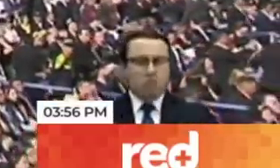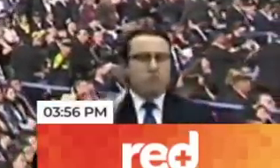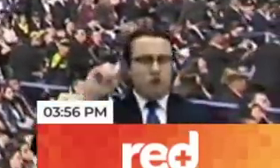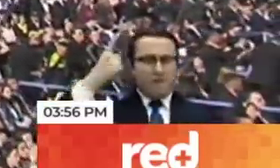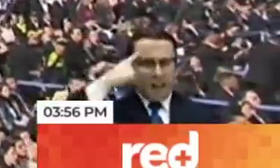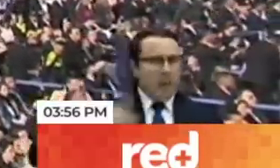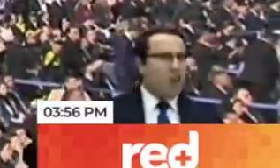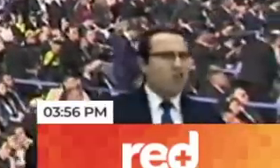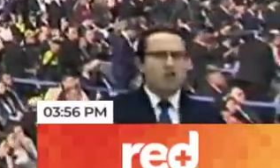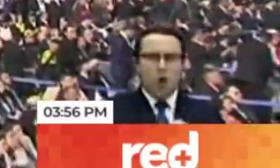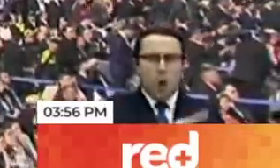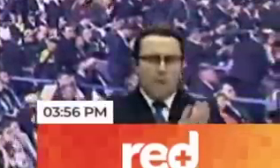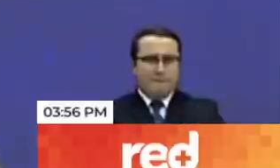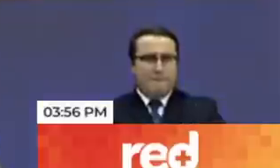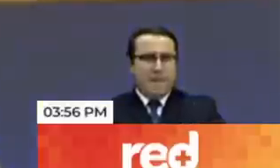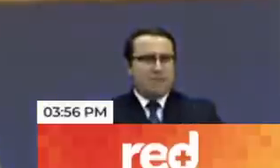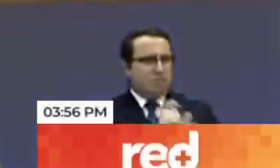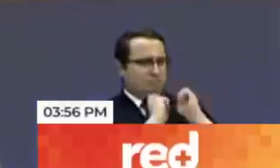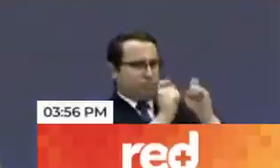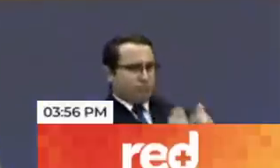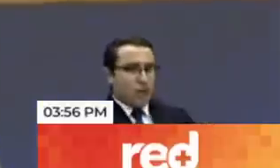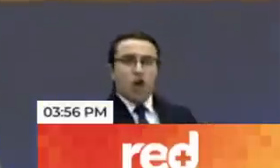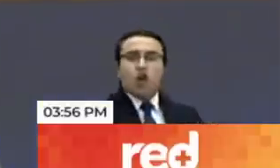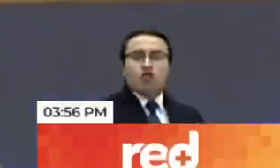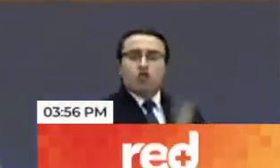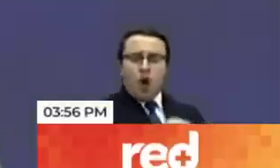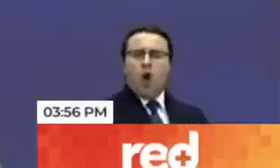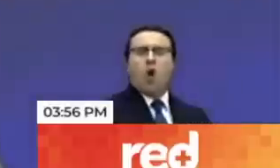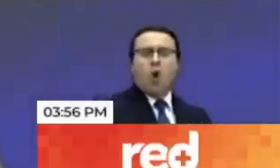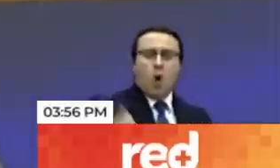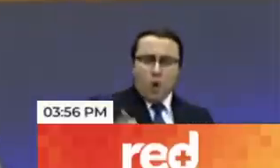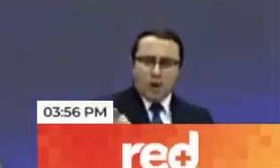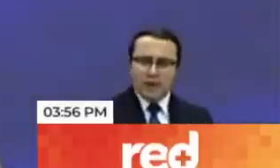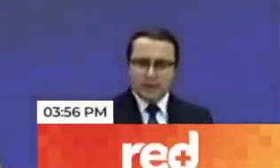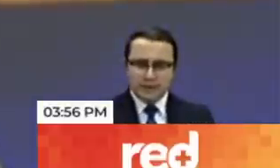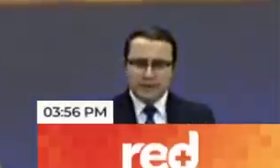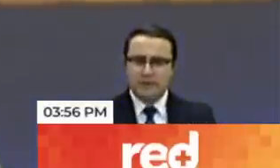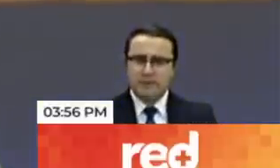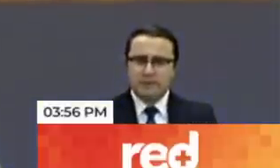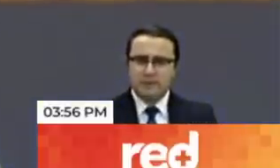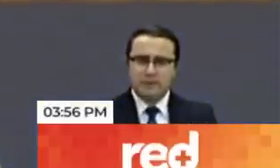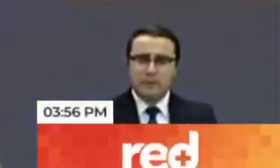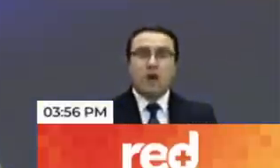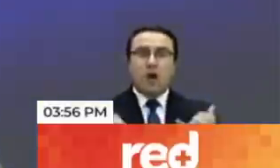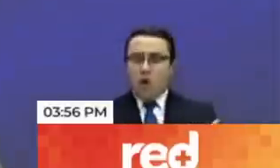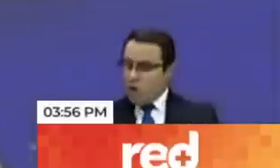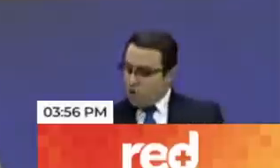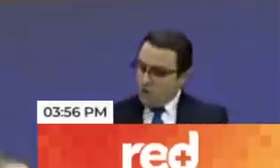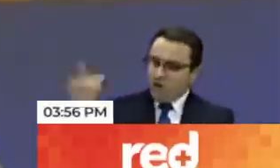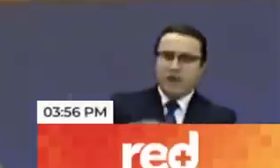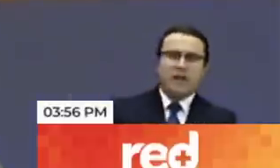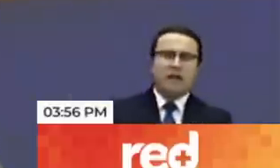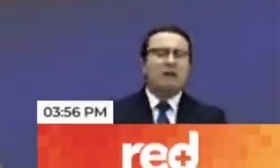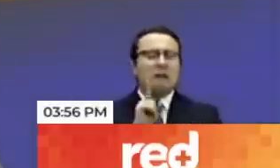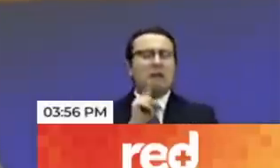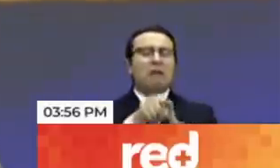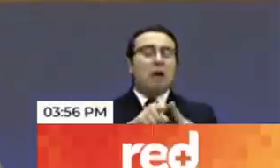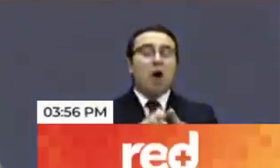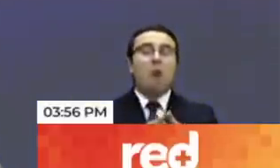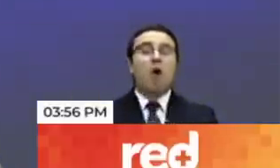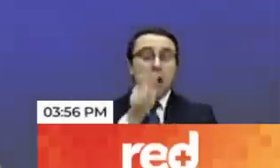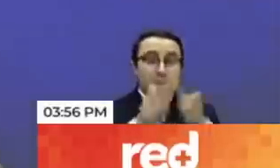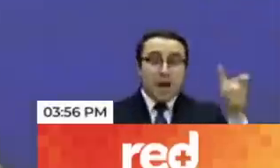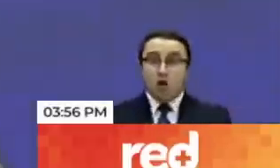se posesionan, todos son muy jóvenes. A eso hemos venido, a cumplir un mandato